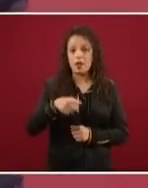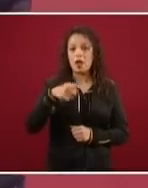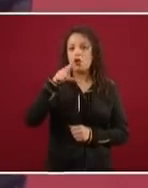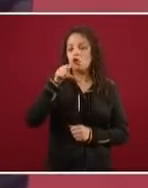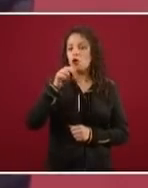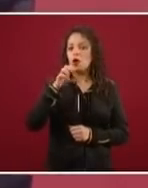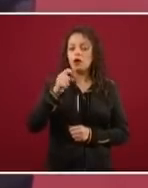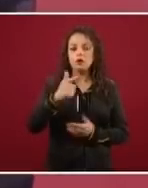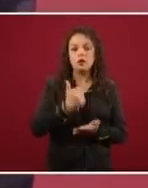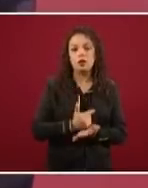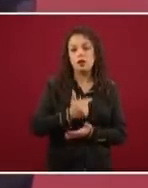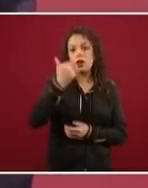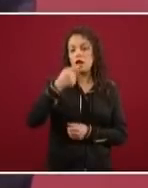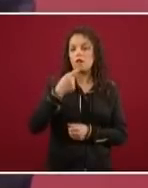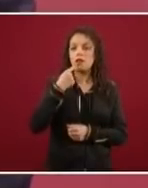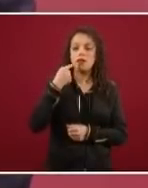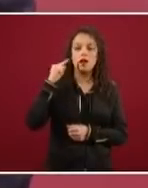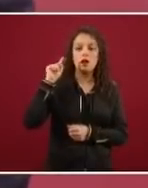grave